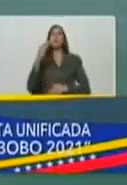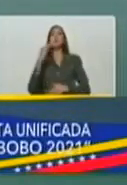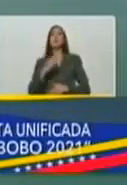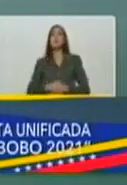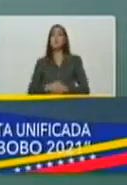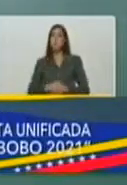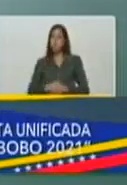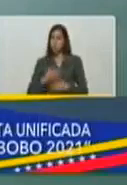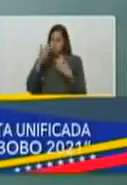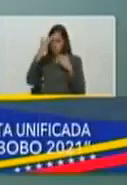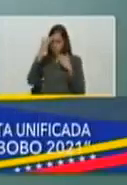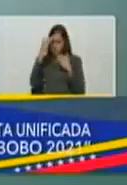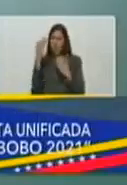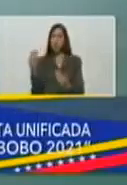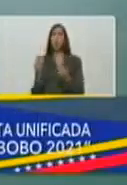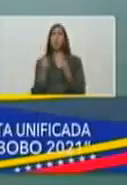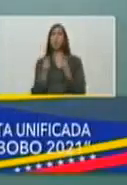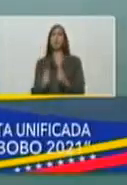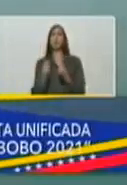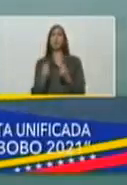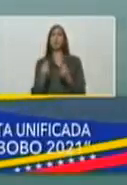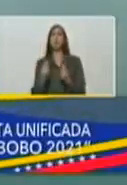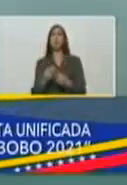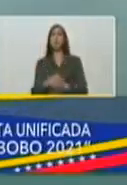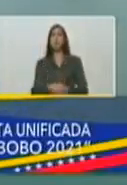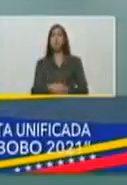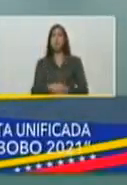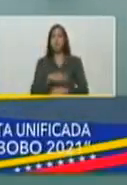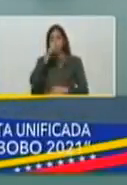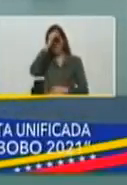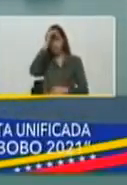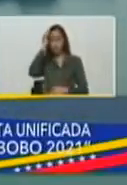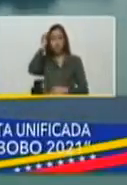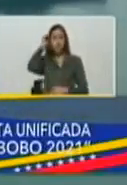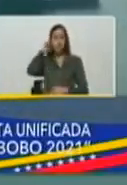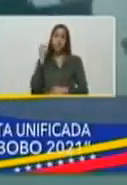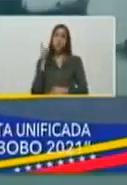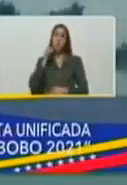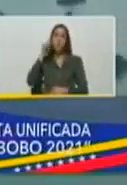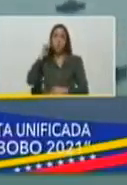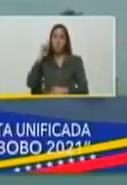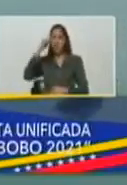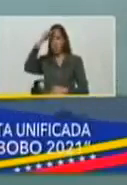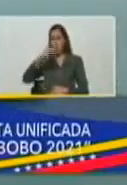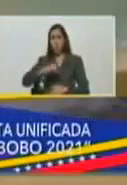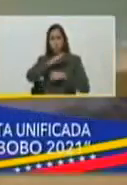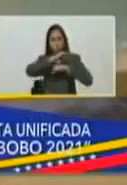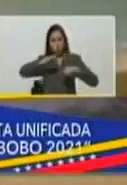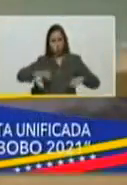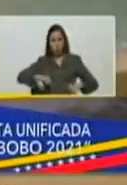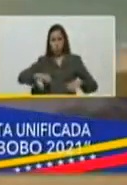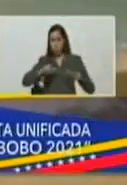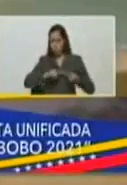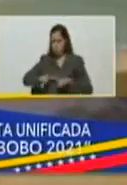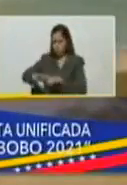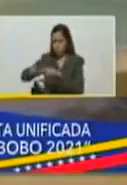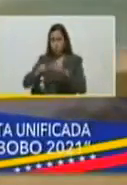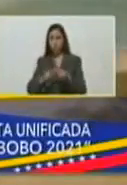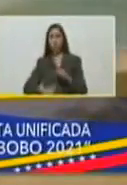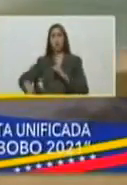caluroso saludo de los hombres y mujeres de uniforme de la Región Estratégica de